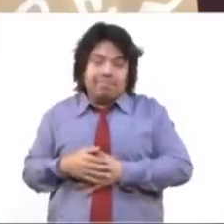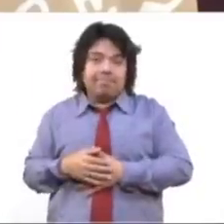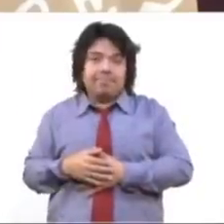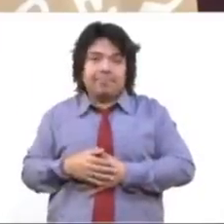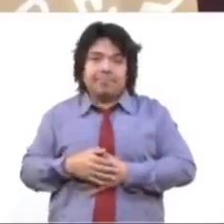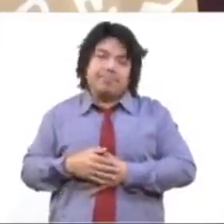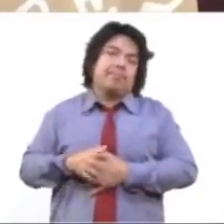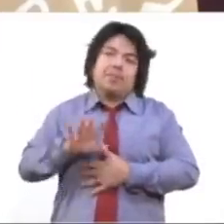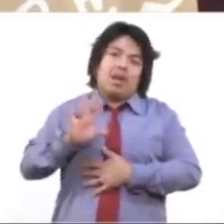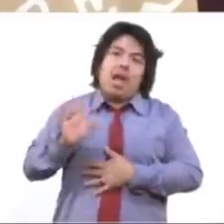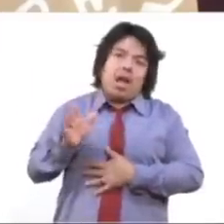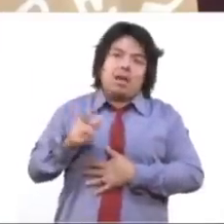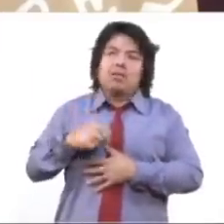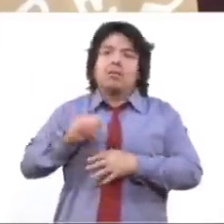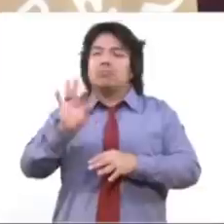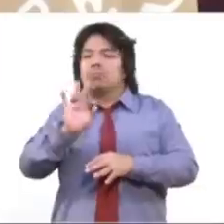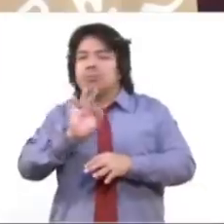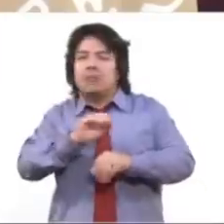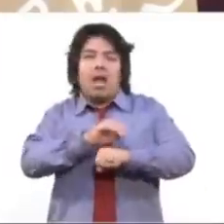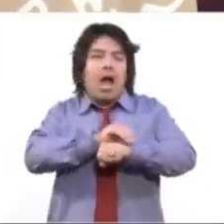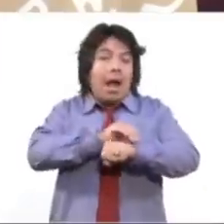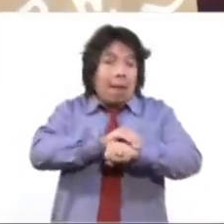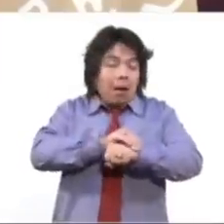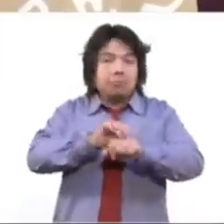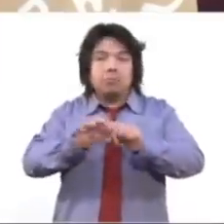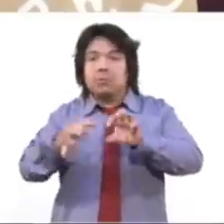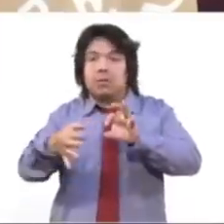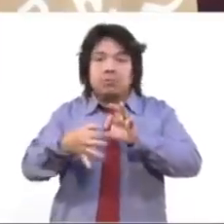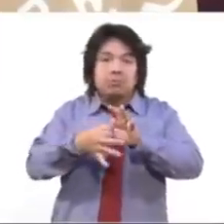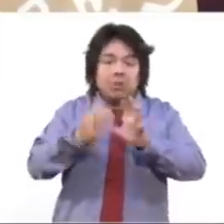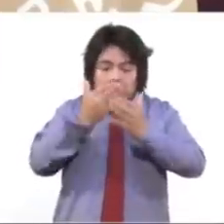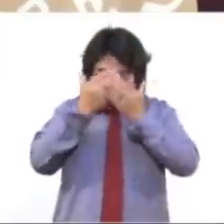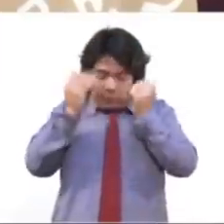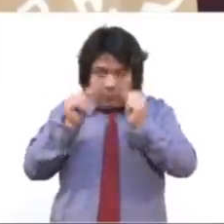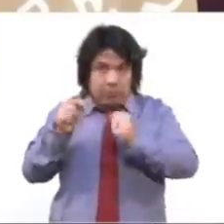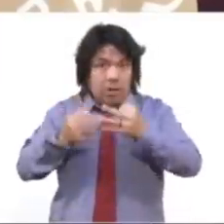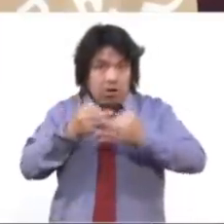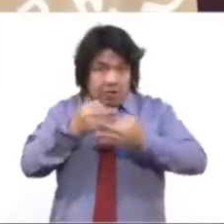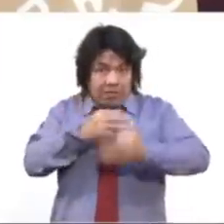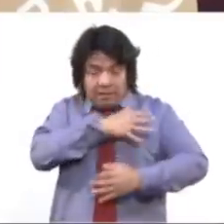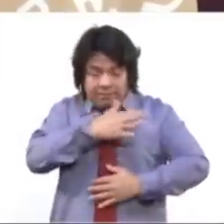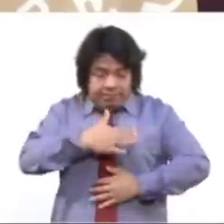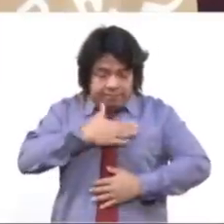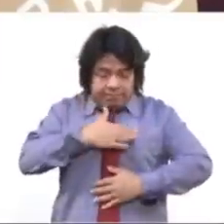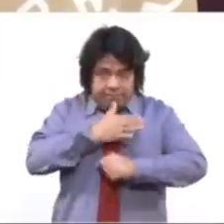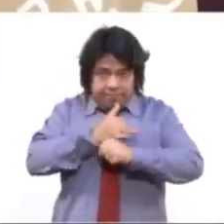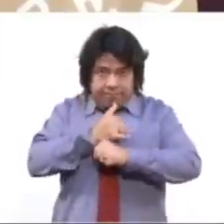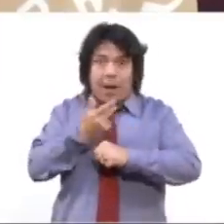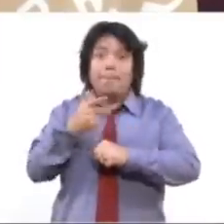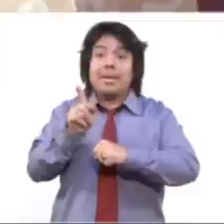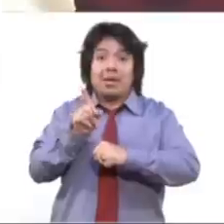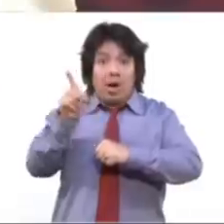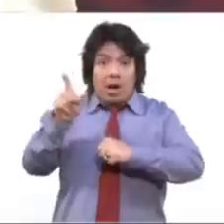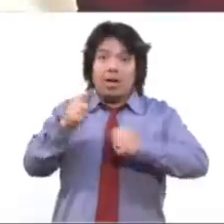Ya los detalles de los vínculos y demás le corresponde a la fiscalía. Pero sí podemos decir que es socio de varias